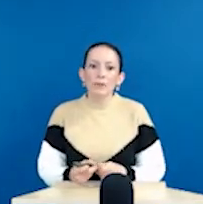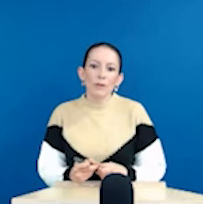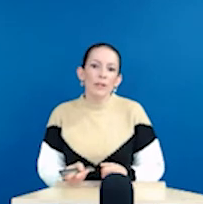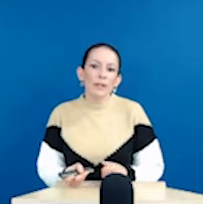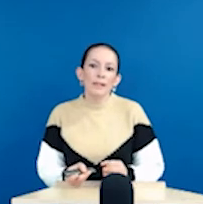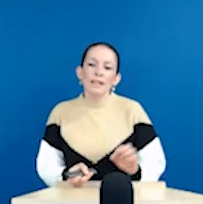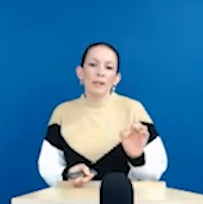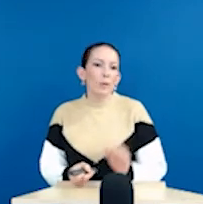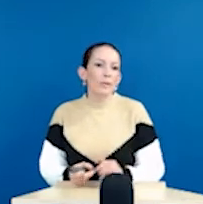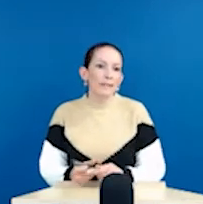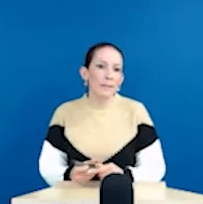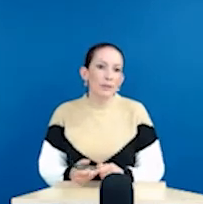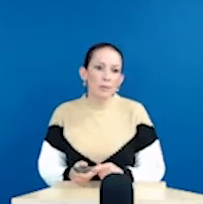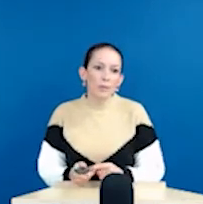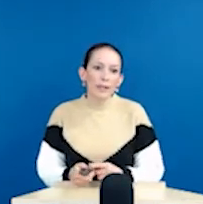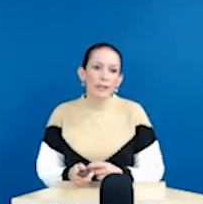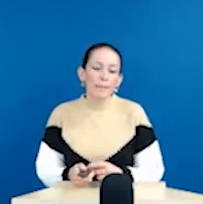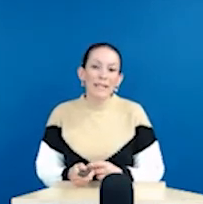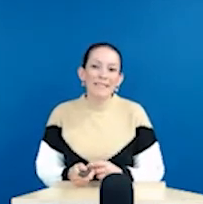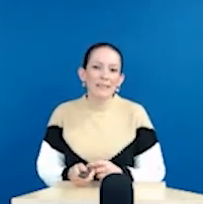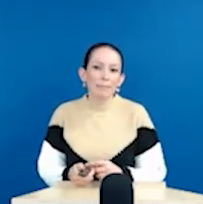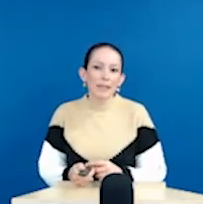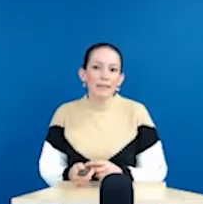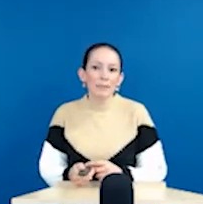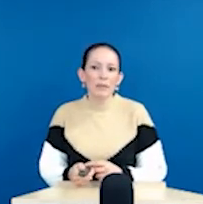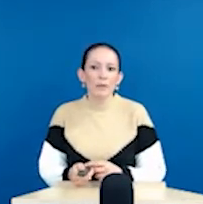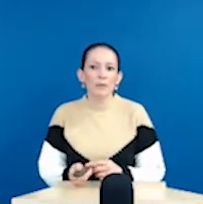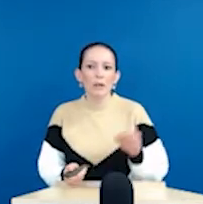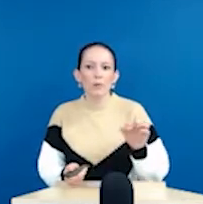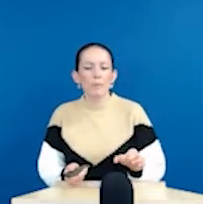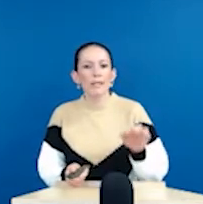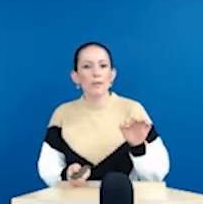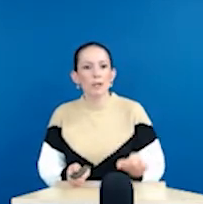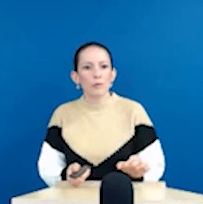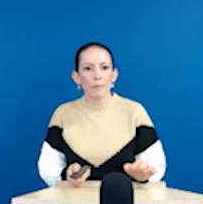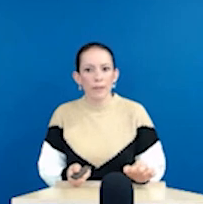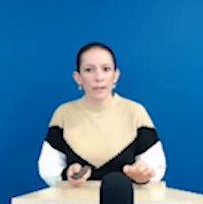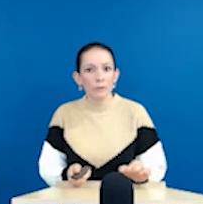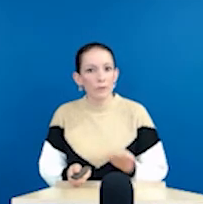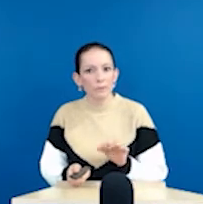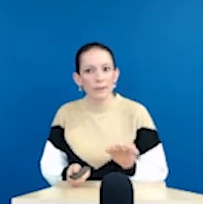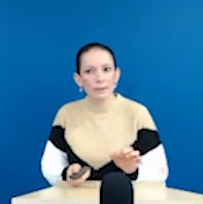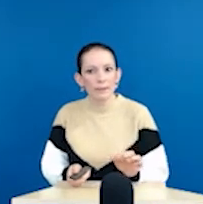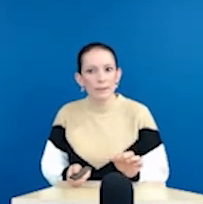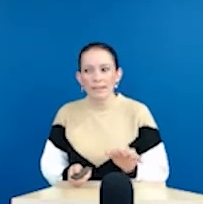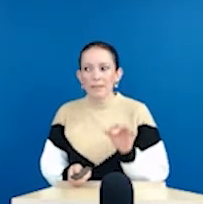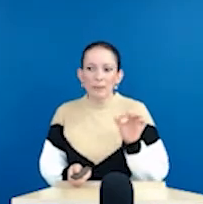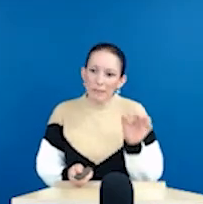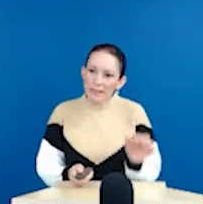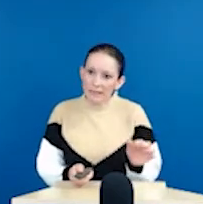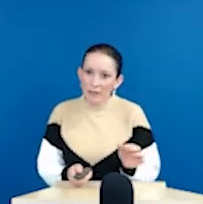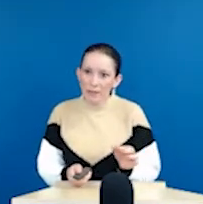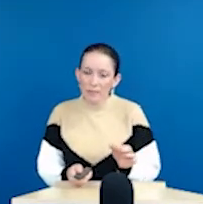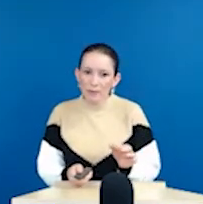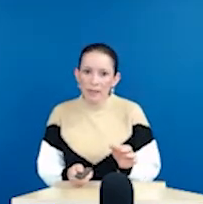toxicidad hematológica. La toxicidad hematológica principal, estamos hablando de una leucopenia y una neutropenia. Nuestros pacientes,